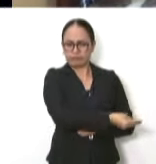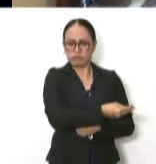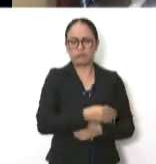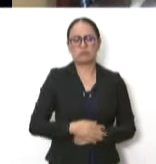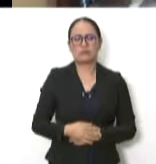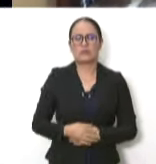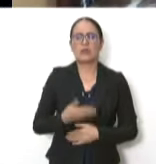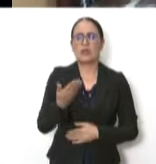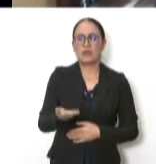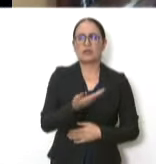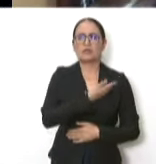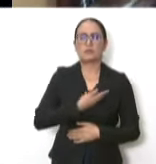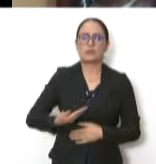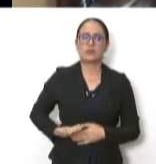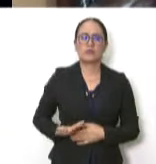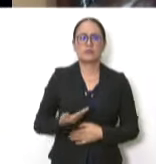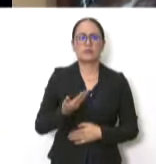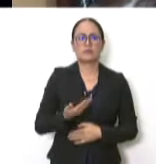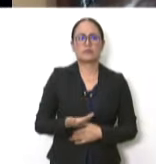Comisionado Presidente Acuña.